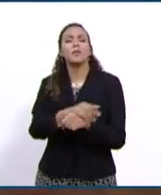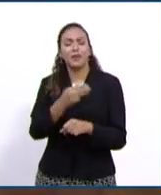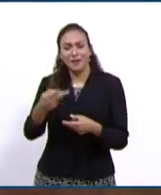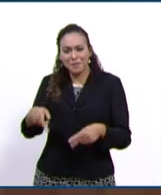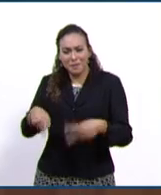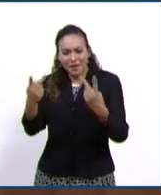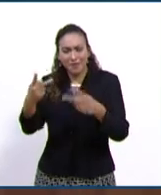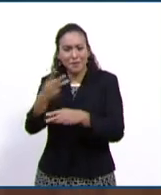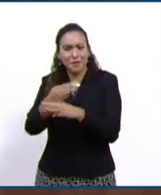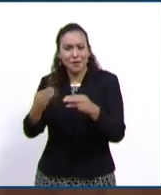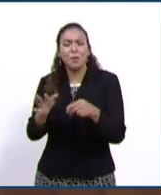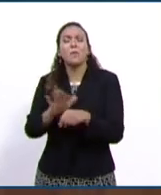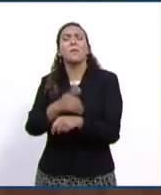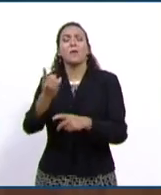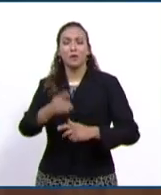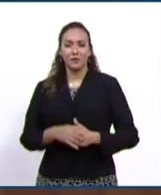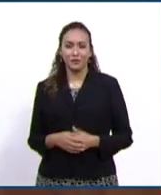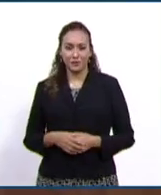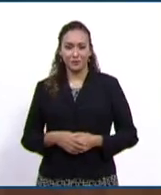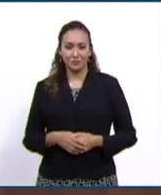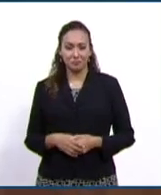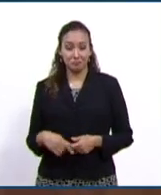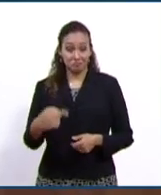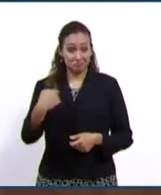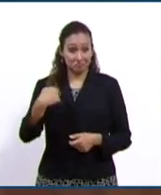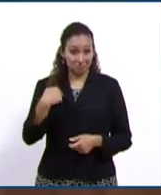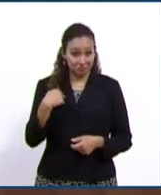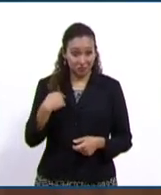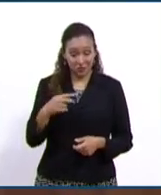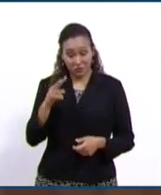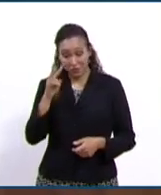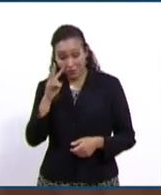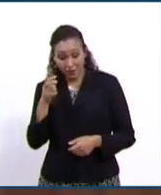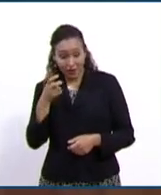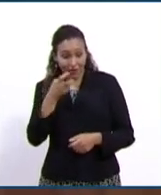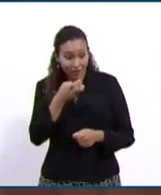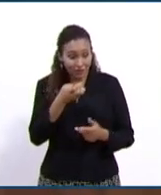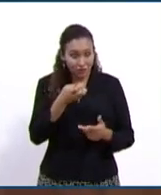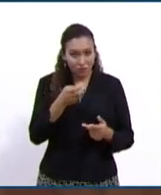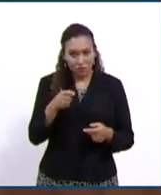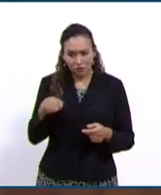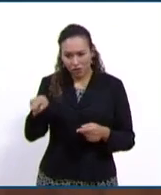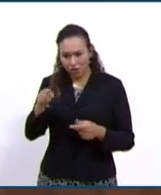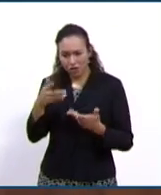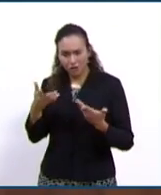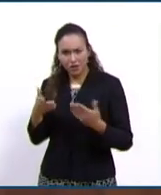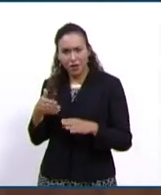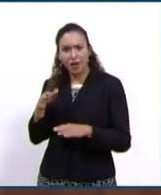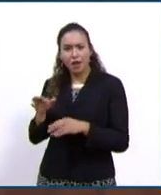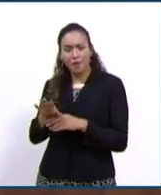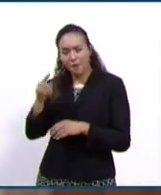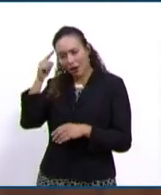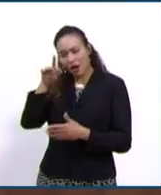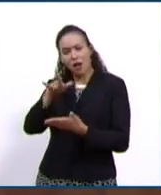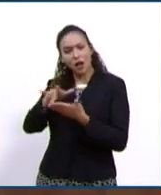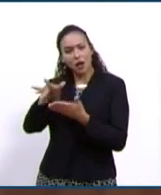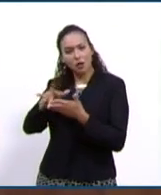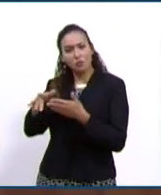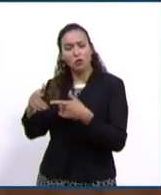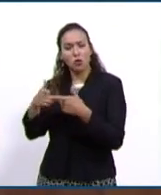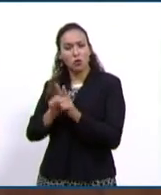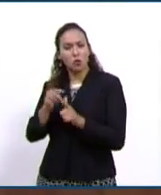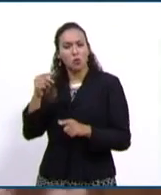artículos. Y ahí no encuentro yo que se realice ningún acto en favor del partido, lo que encuentro es un acto de